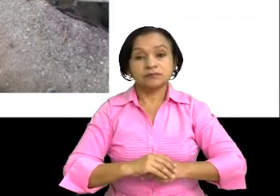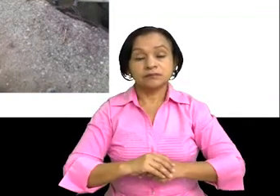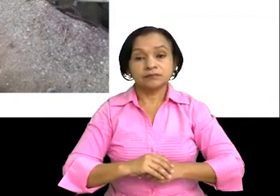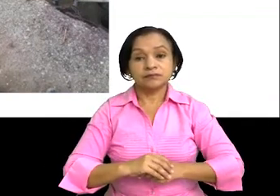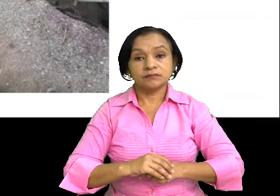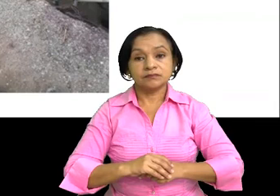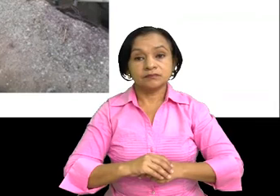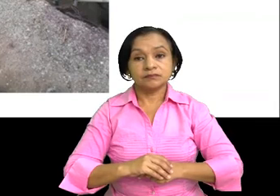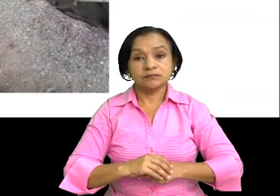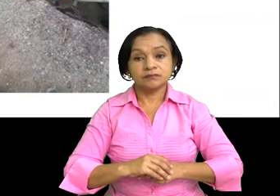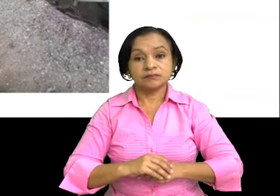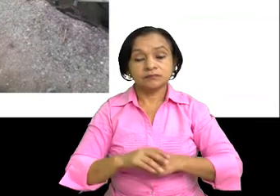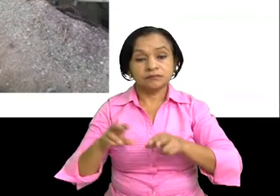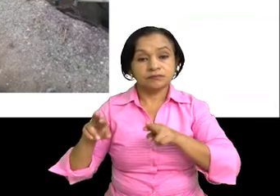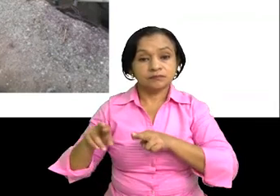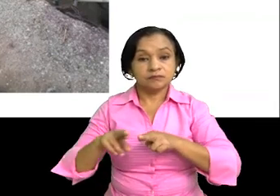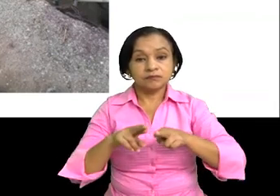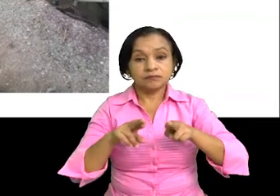de que el río